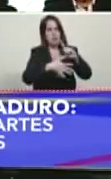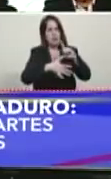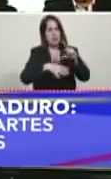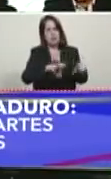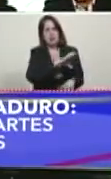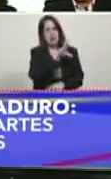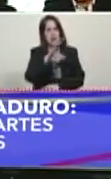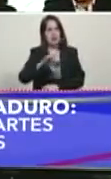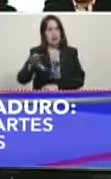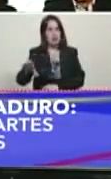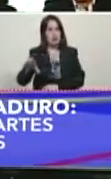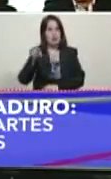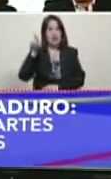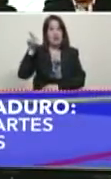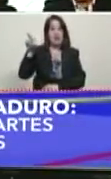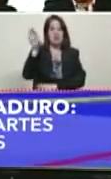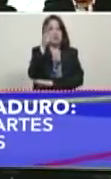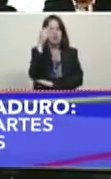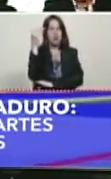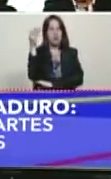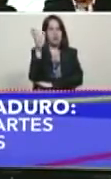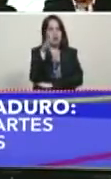esta bandera